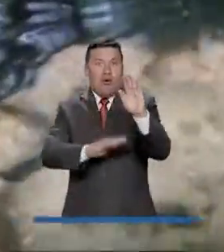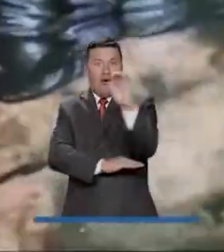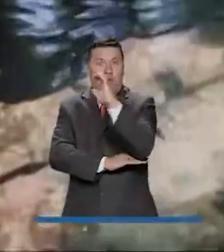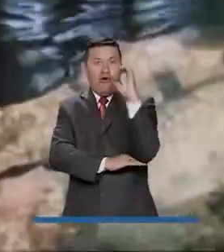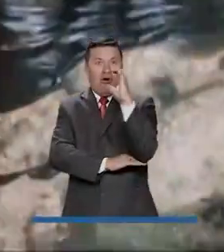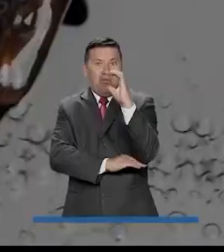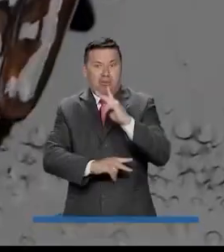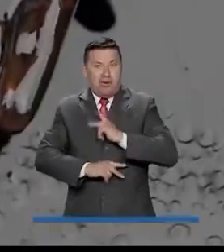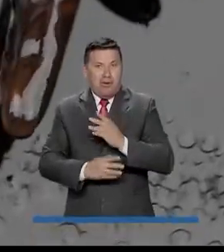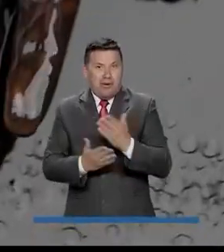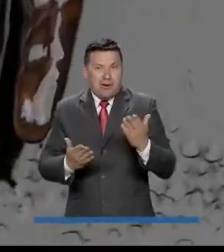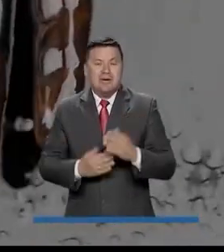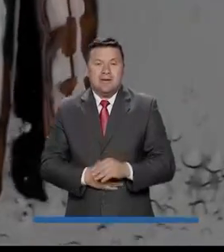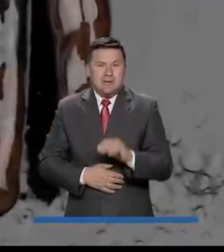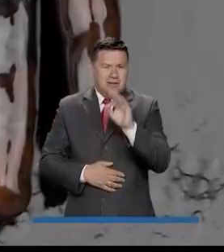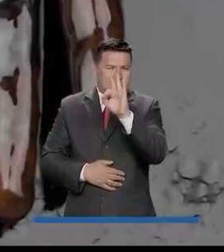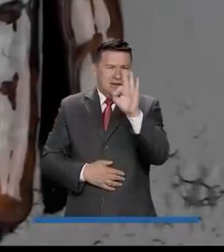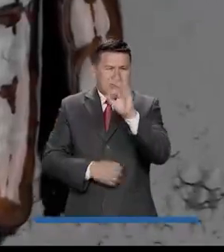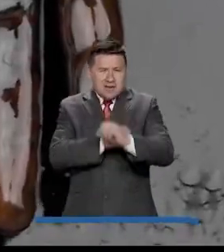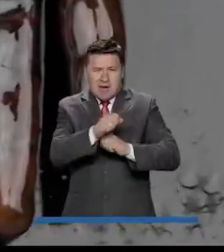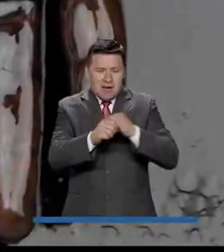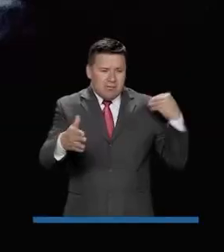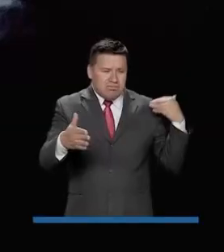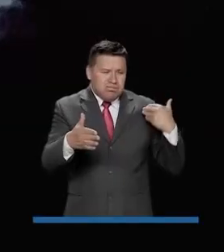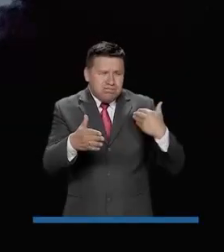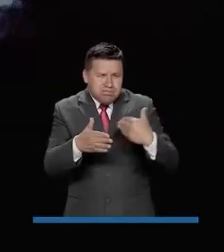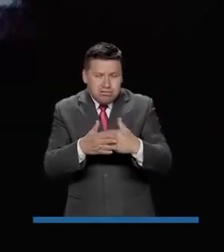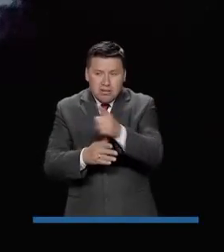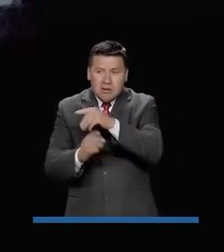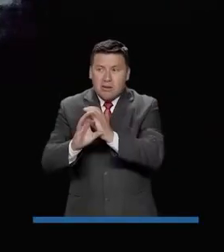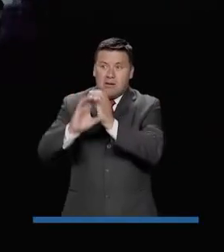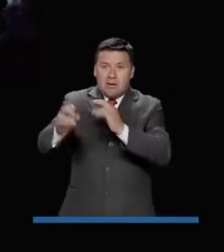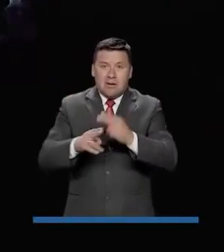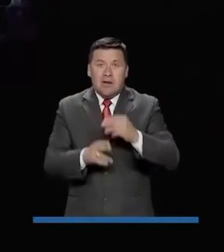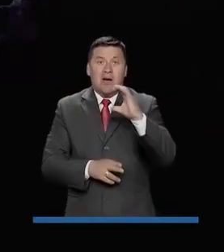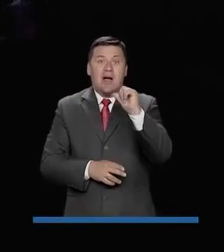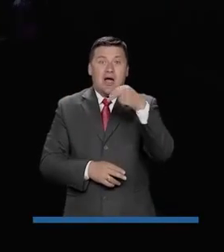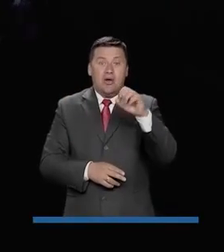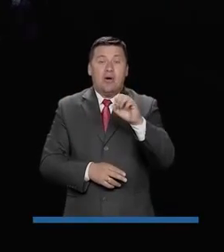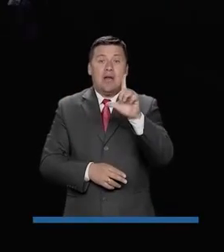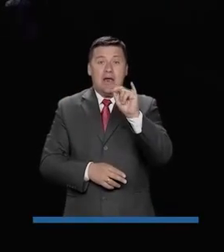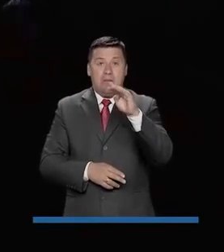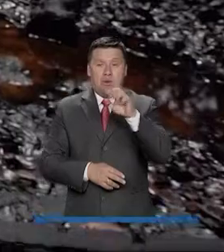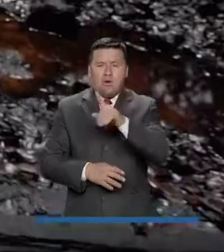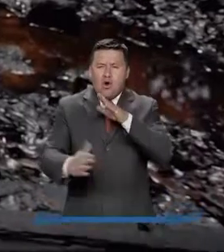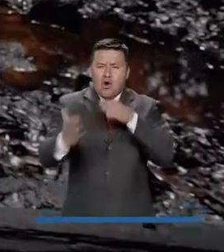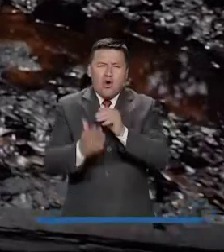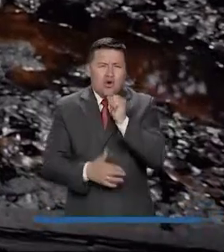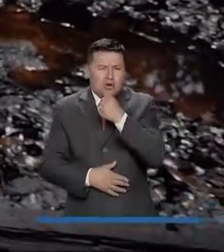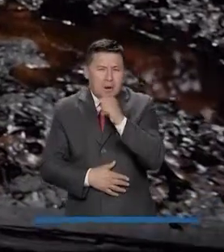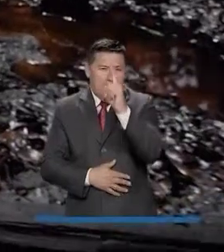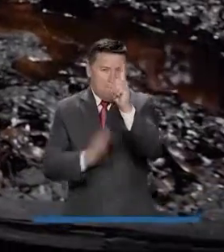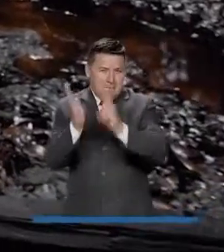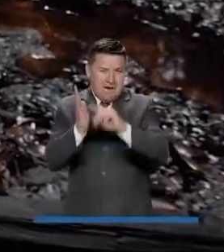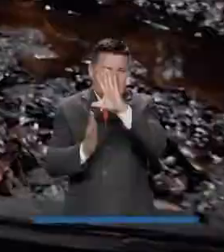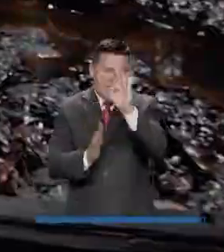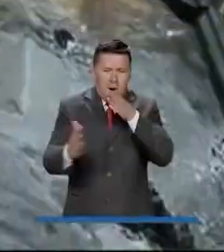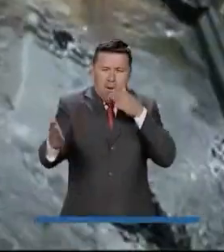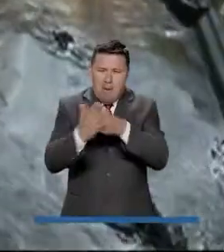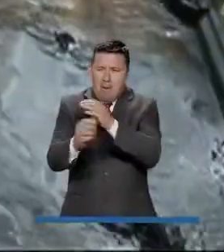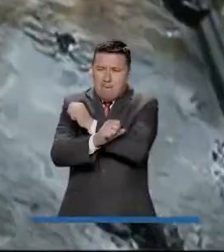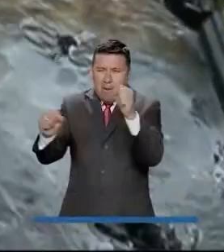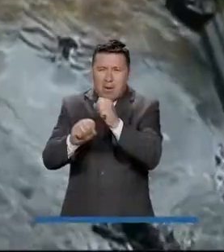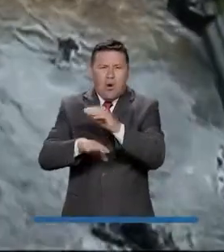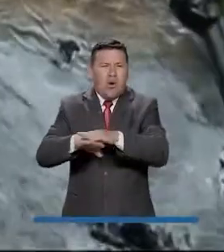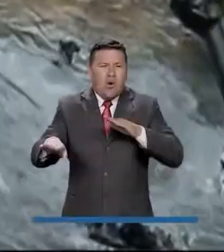y a la economía de todos los colombianos. En 33 años de operación, el oleoducto Caño Limón Coveñas ha sufrido